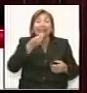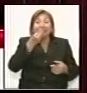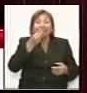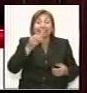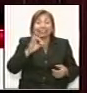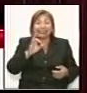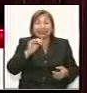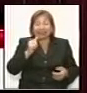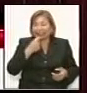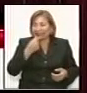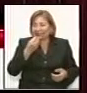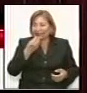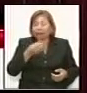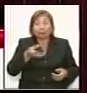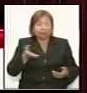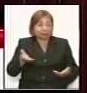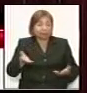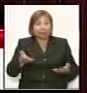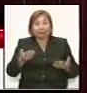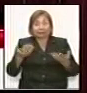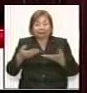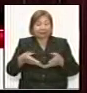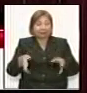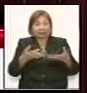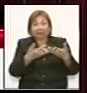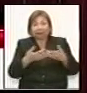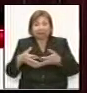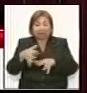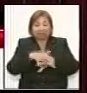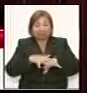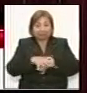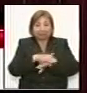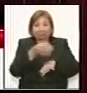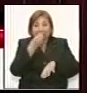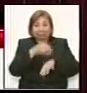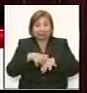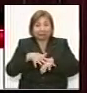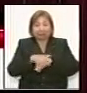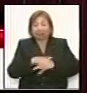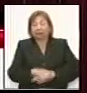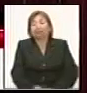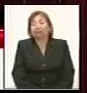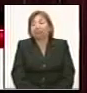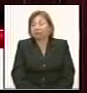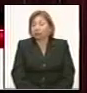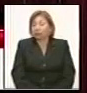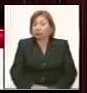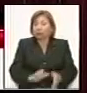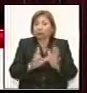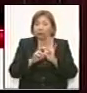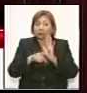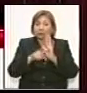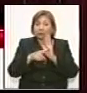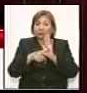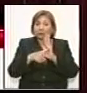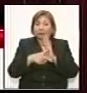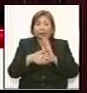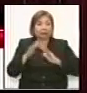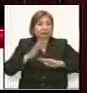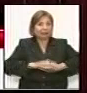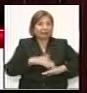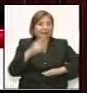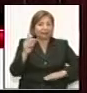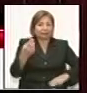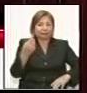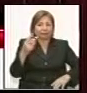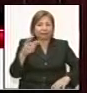son restaurantes de comida mestiza, ¿no? Comida mezclada. Y luego, después de la